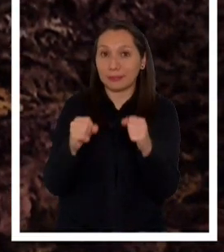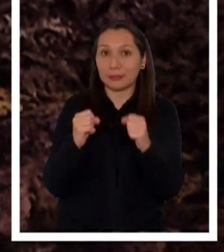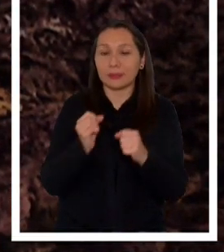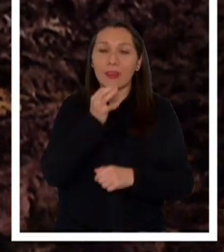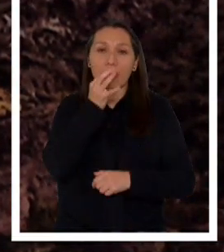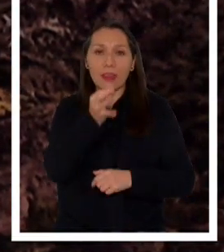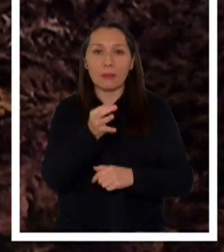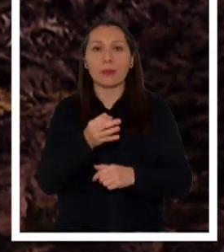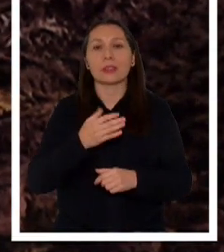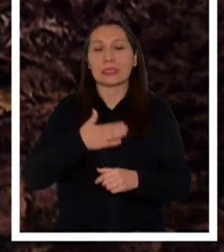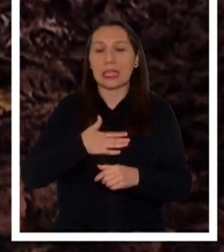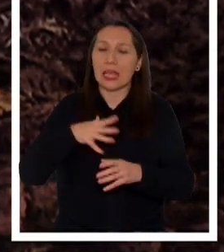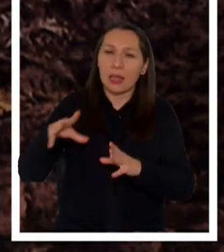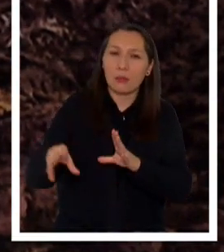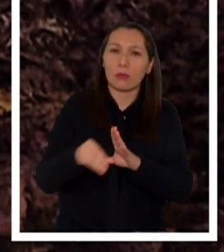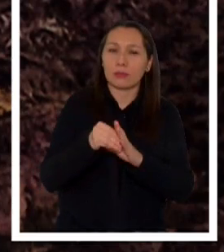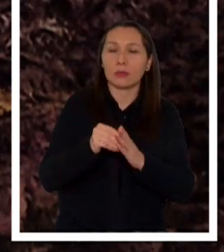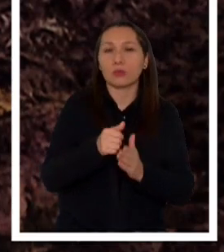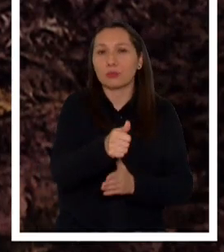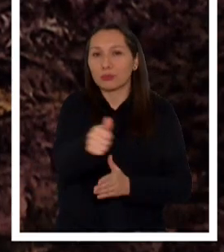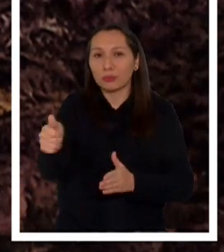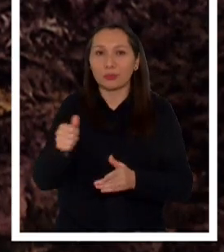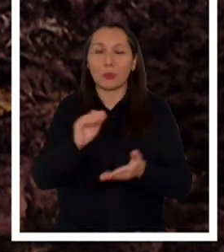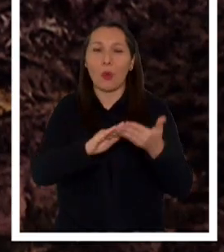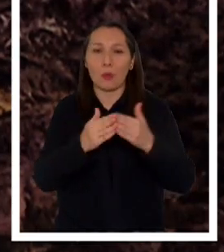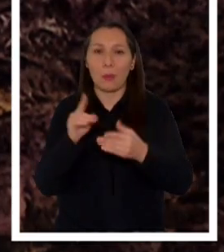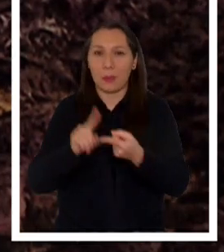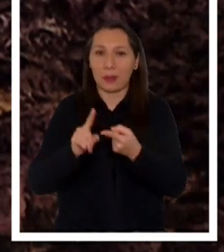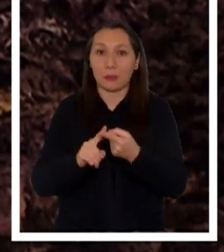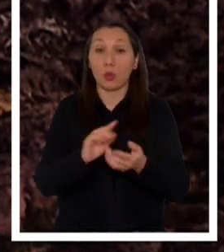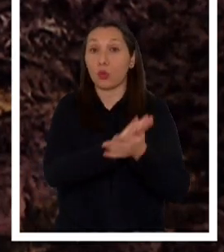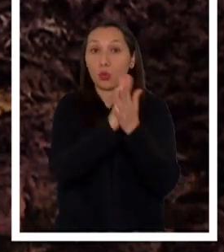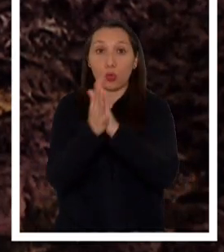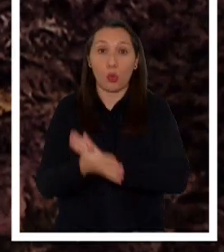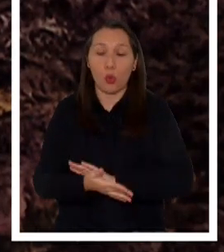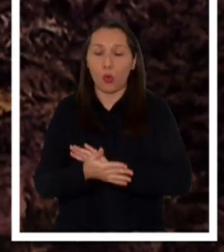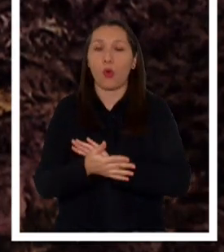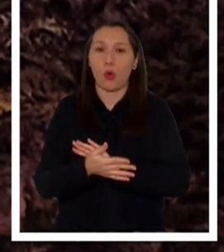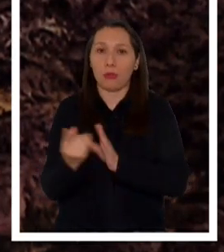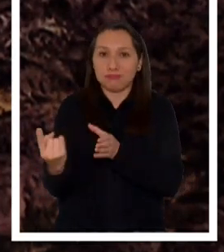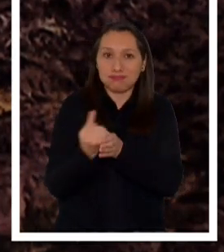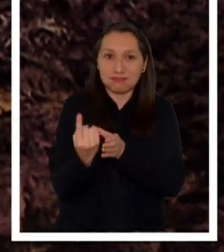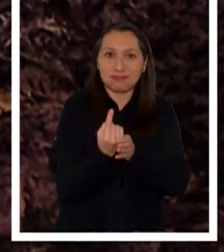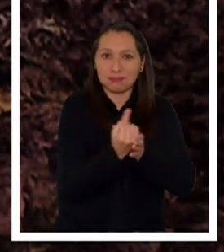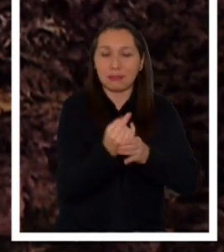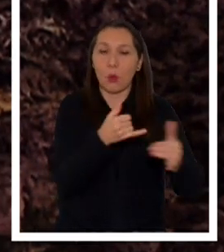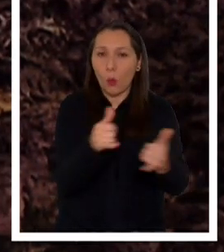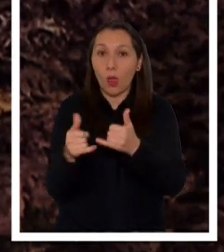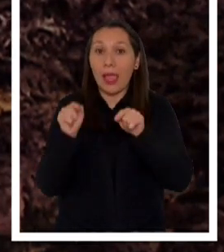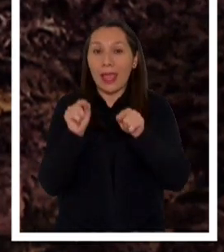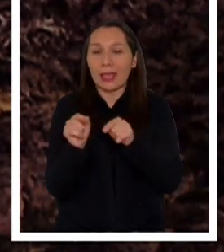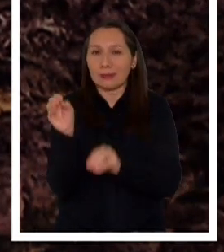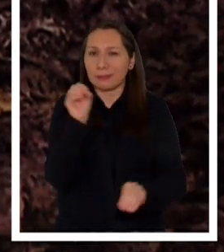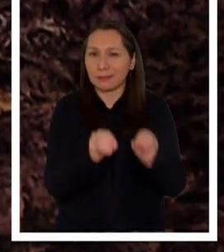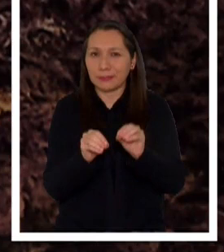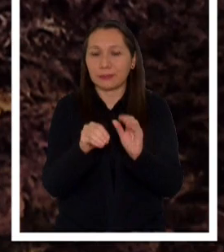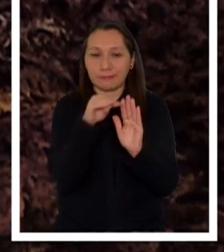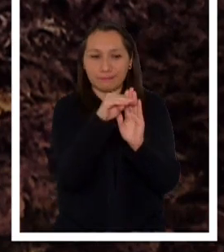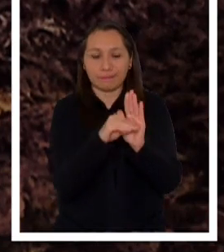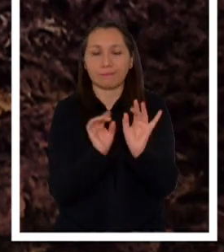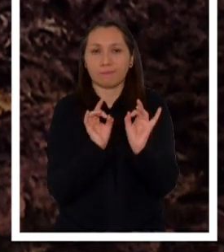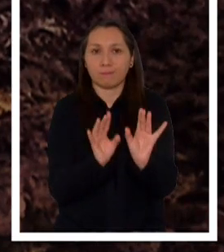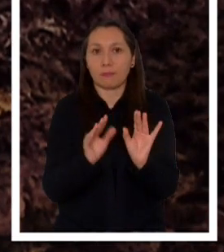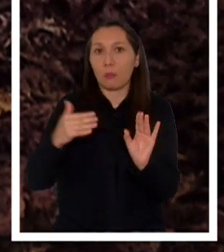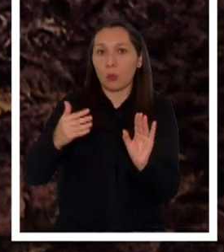diciendo queremos que se incorpore toda la comunidad todo estemos involucrados en los juegos y para eso Hemos desarrollado una serie de